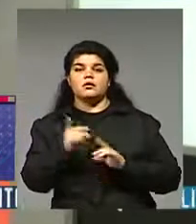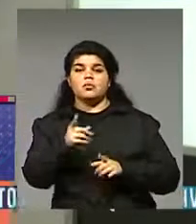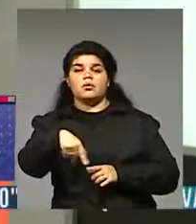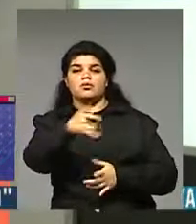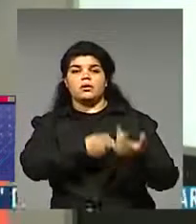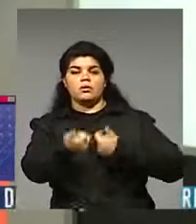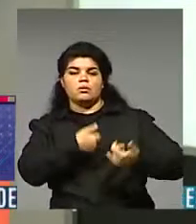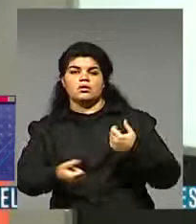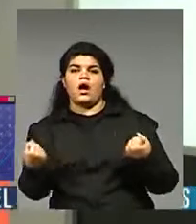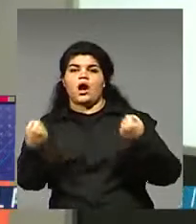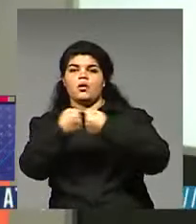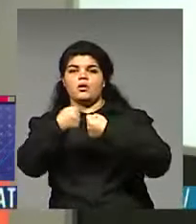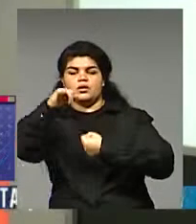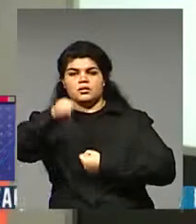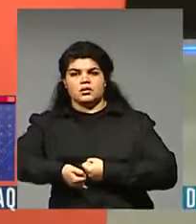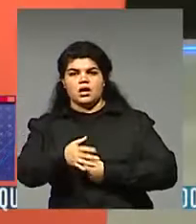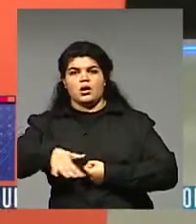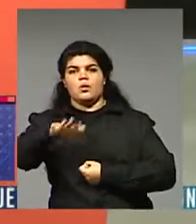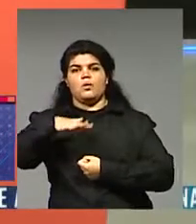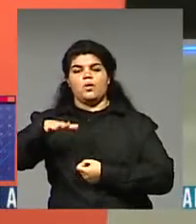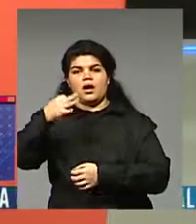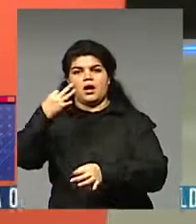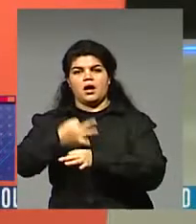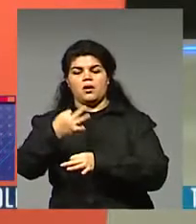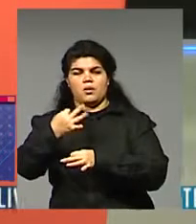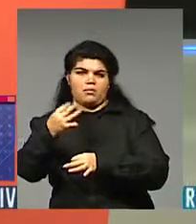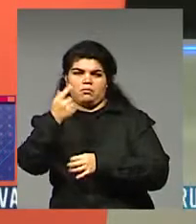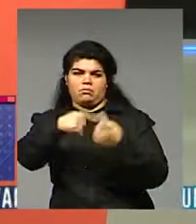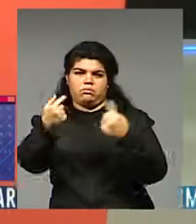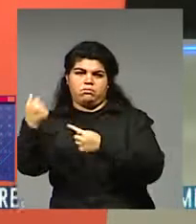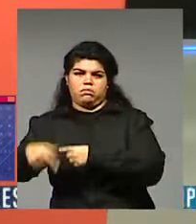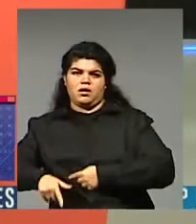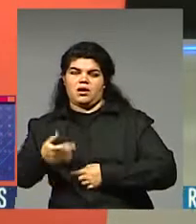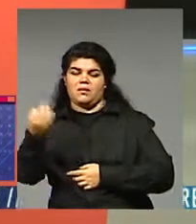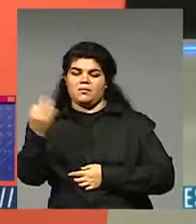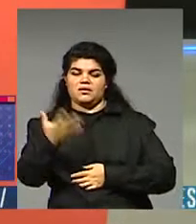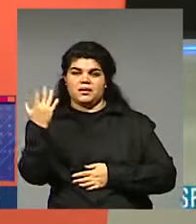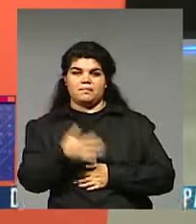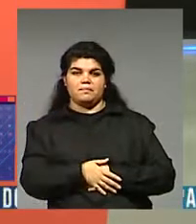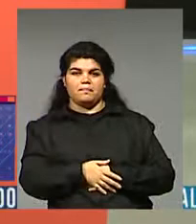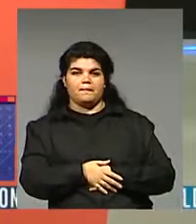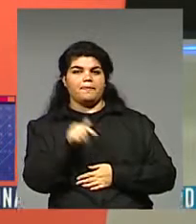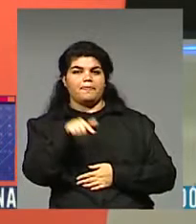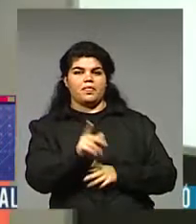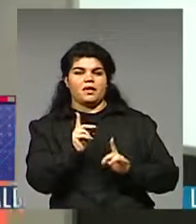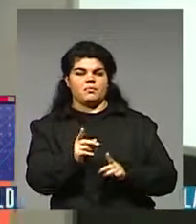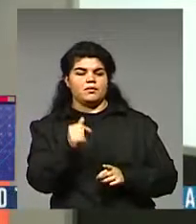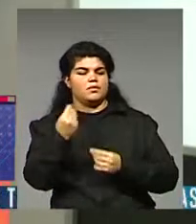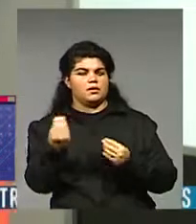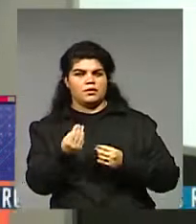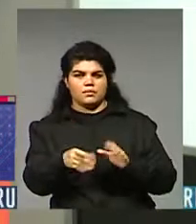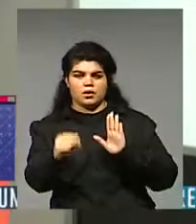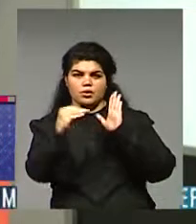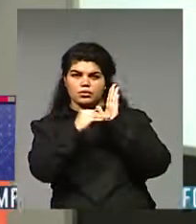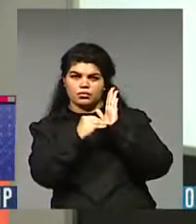de los acuerdos que, uh-huh. que tienen con instituciones específicas también es muy valioso. Repasamos entonces, ¿en qué momento se pueden pedir los turnos y a través